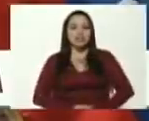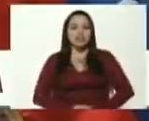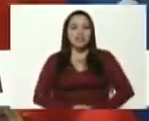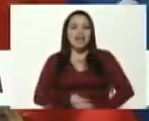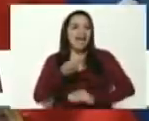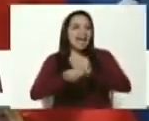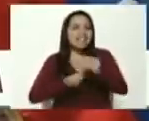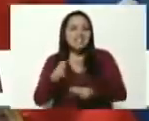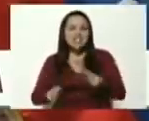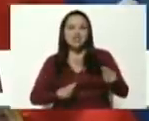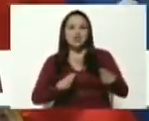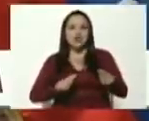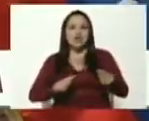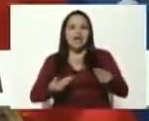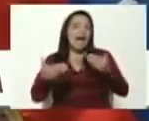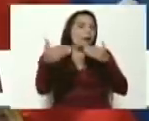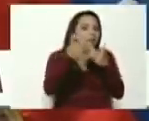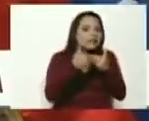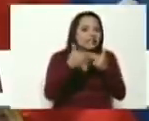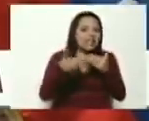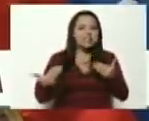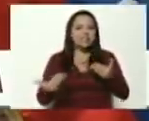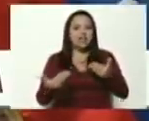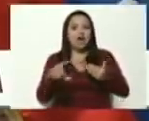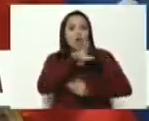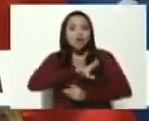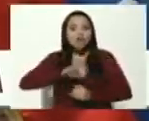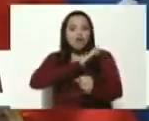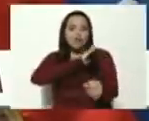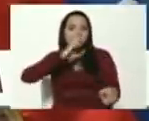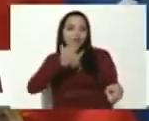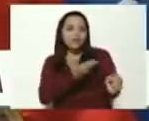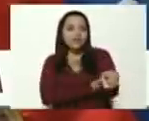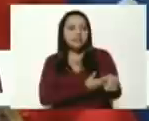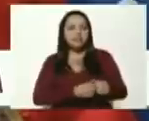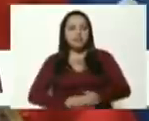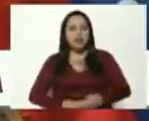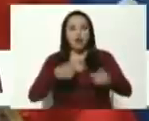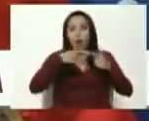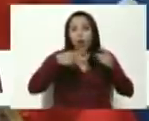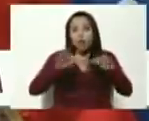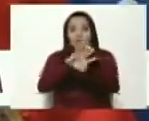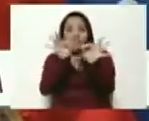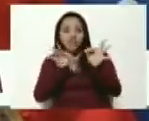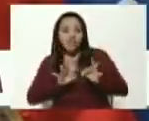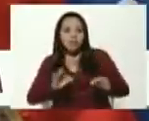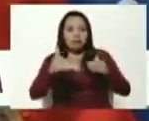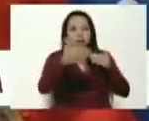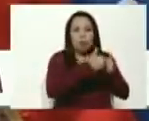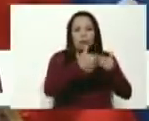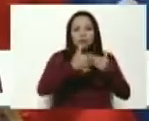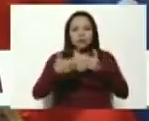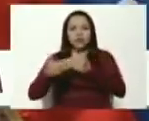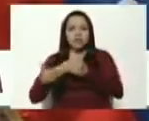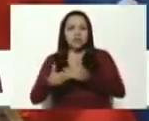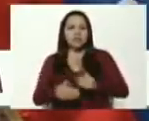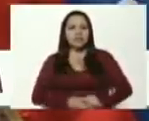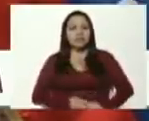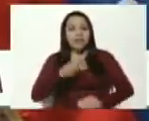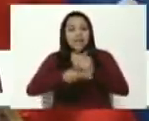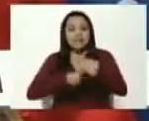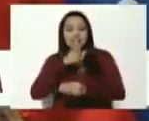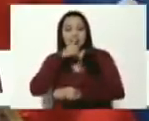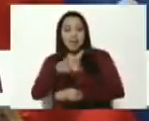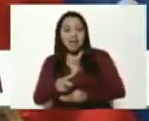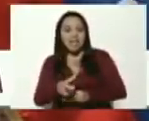la amenaza, el uso de la fuerza u otras formas de coacción, al fraude,